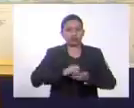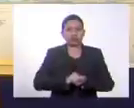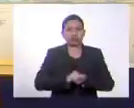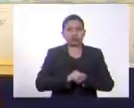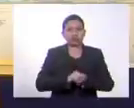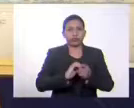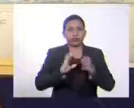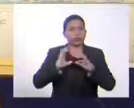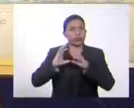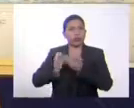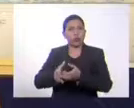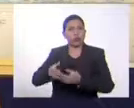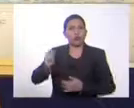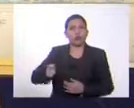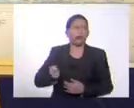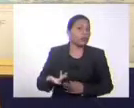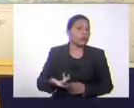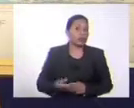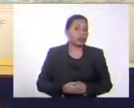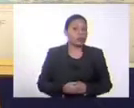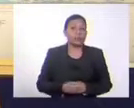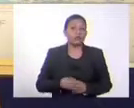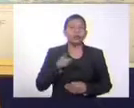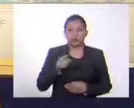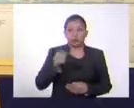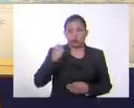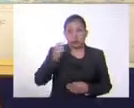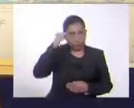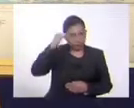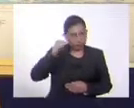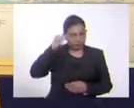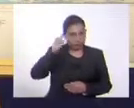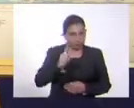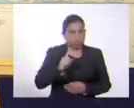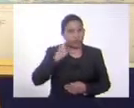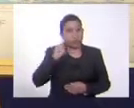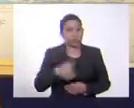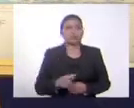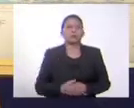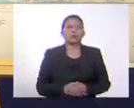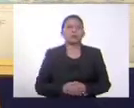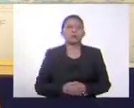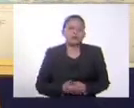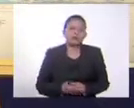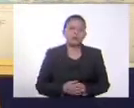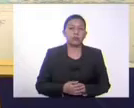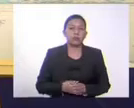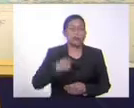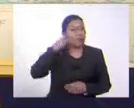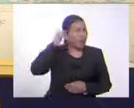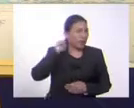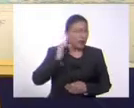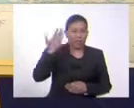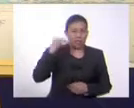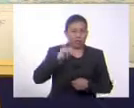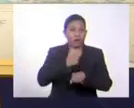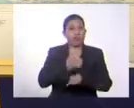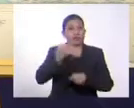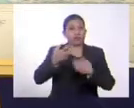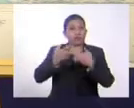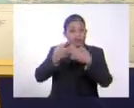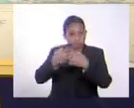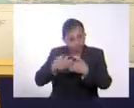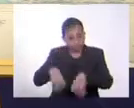porque como Montesquieu establece la separación de poderes, hemos dicho, para evitar concentración de poder, para